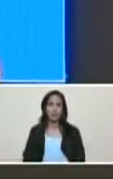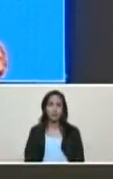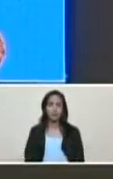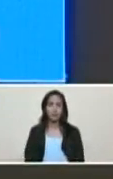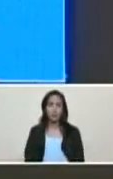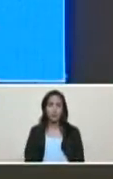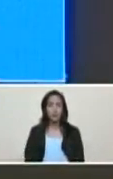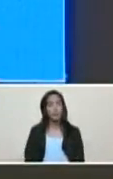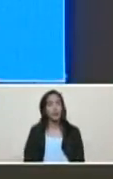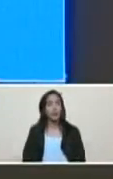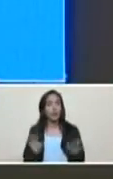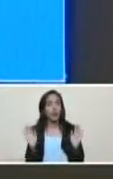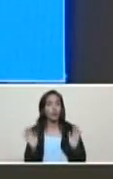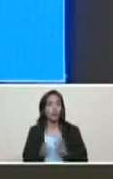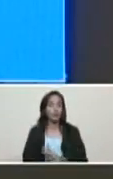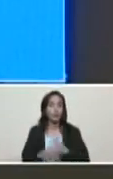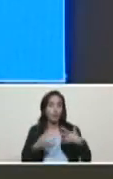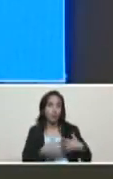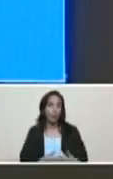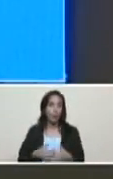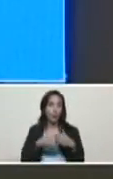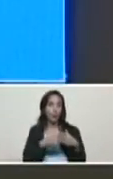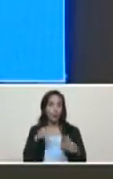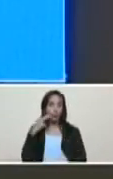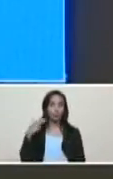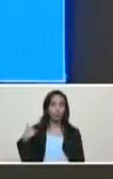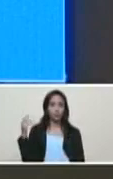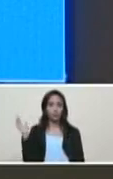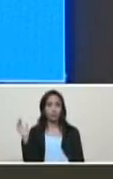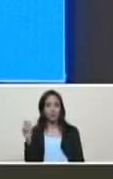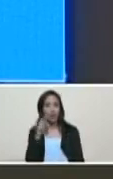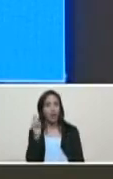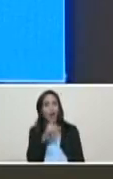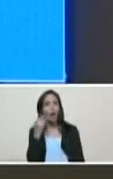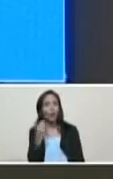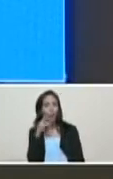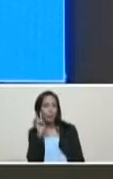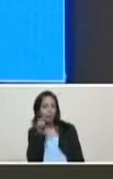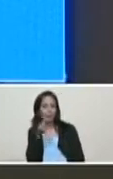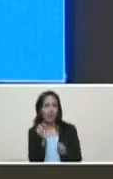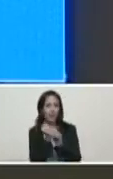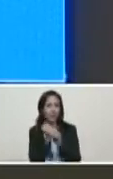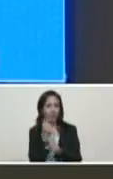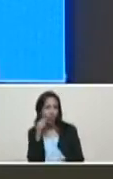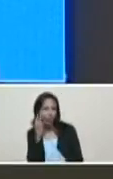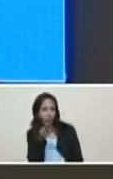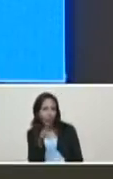Seguro que los magnates por allá, ¿cómo pueden ver a un obrero?